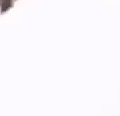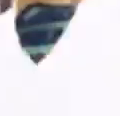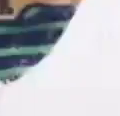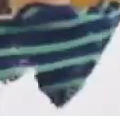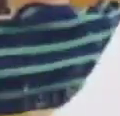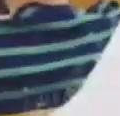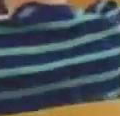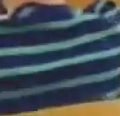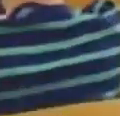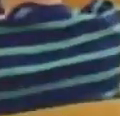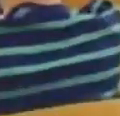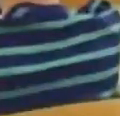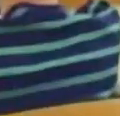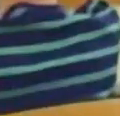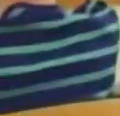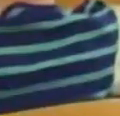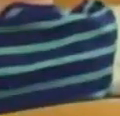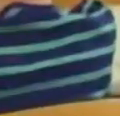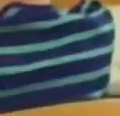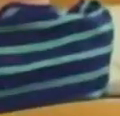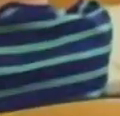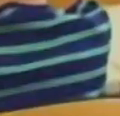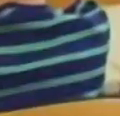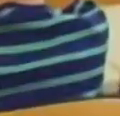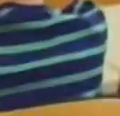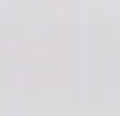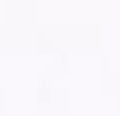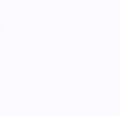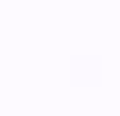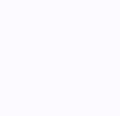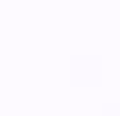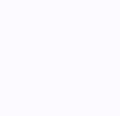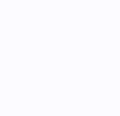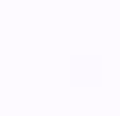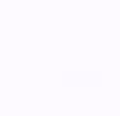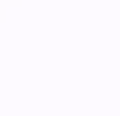A continuación, comunicación y lenguaje segundo básico.